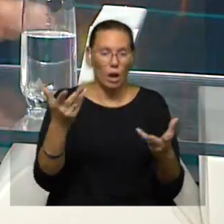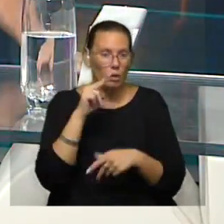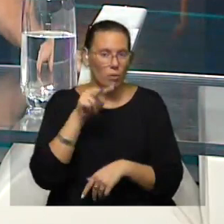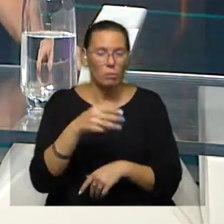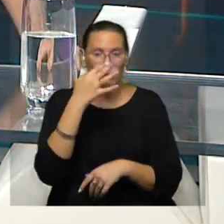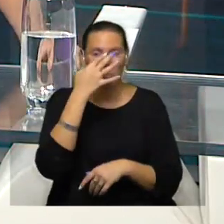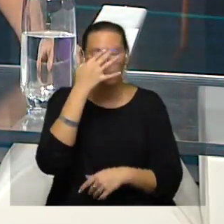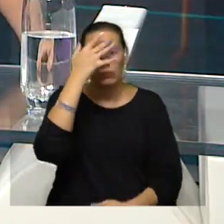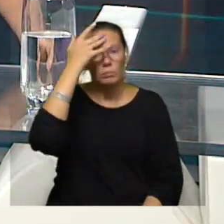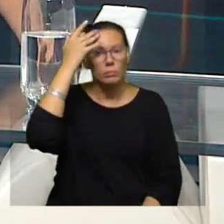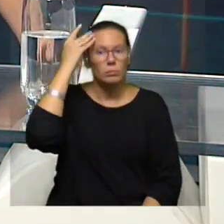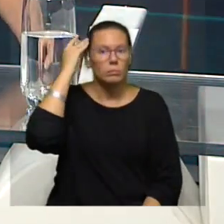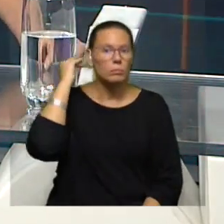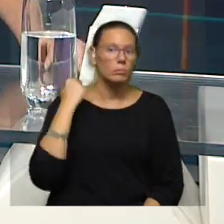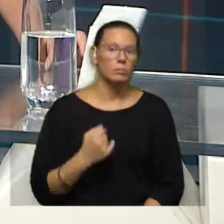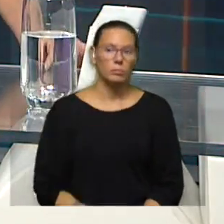vemos.